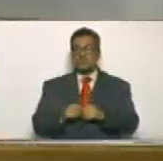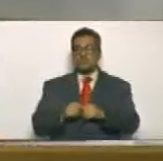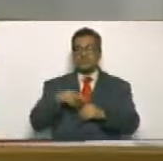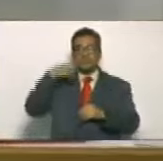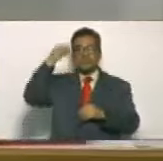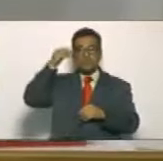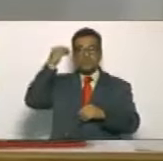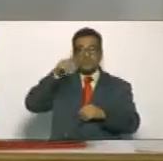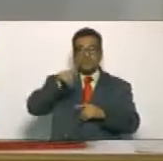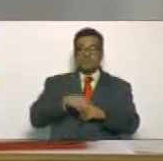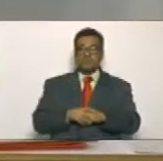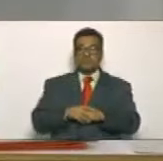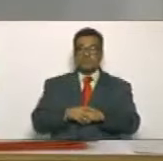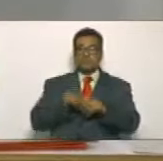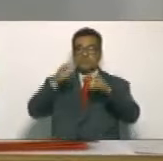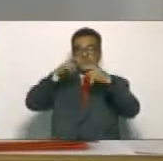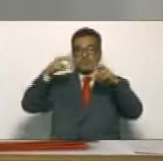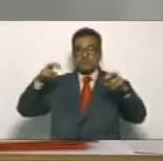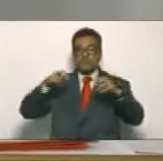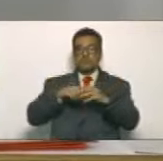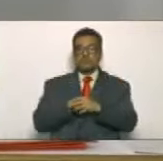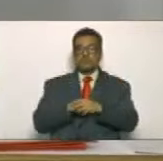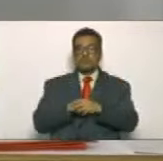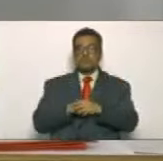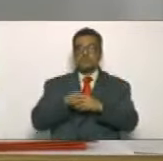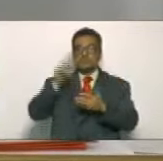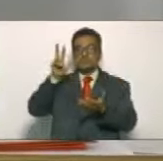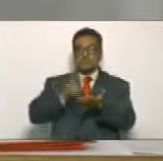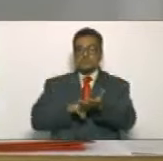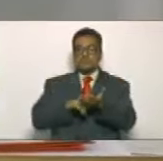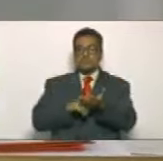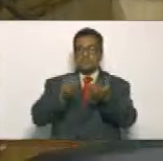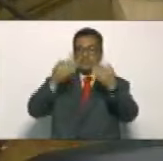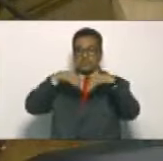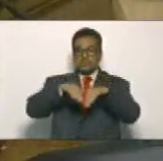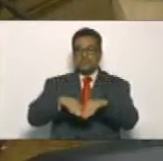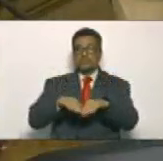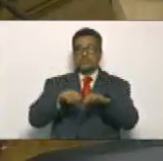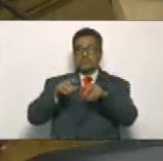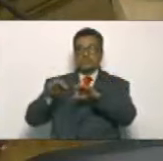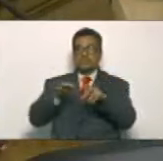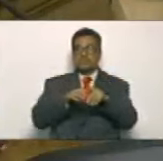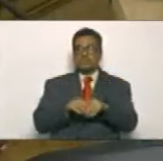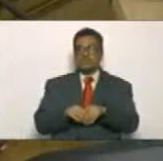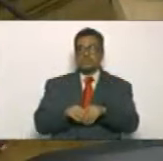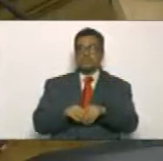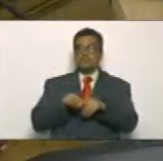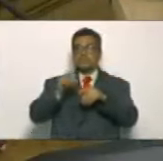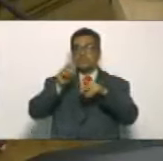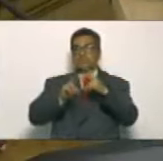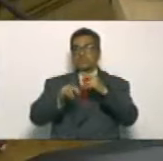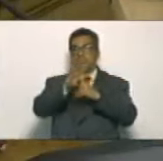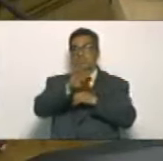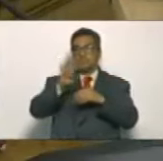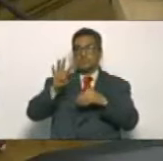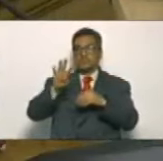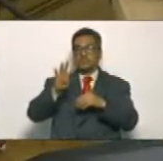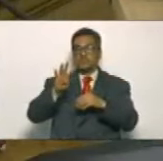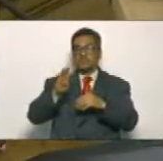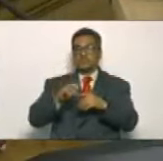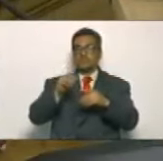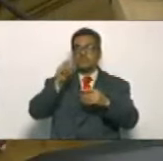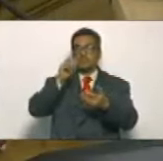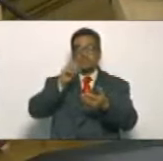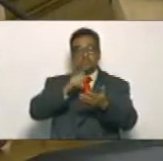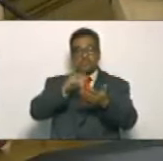En consideración al epígrafe. Aprobado. Siguiente, ciudadana secretaria. Centésimo vigésimo cuarto. Se propone aprobar